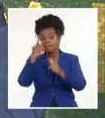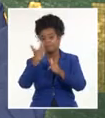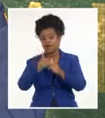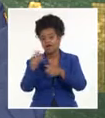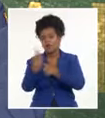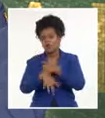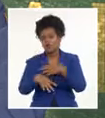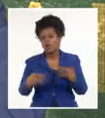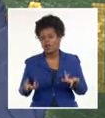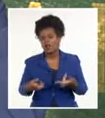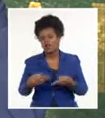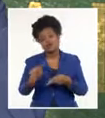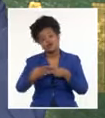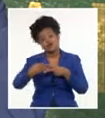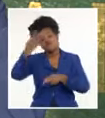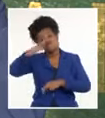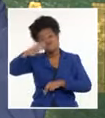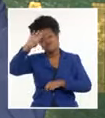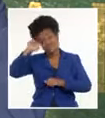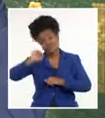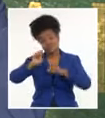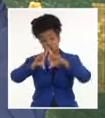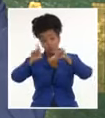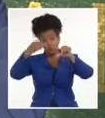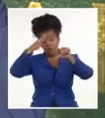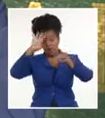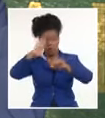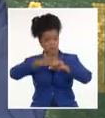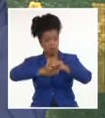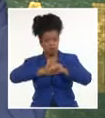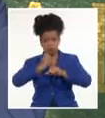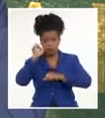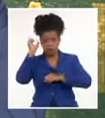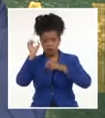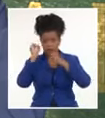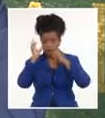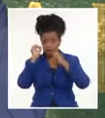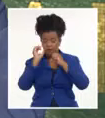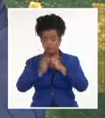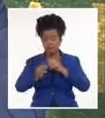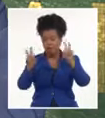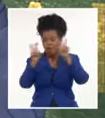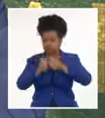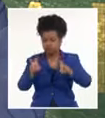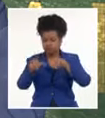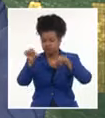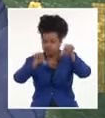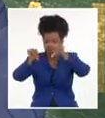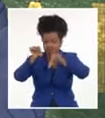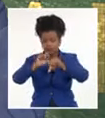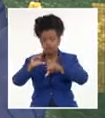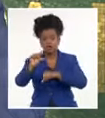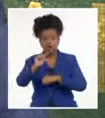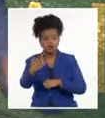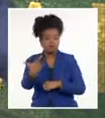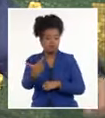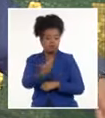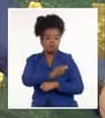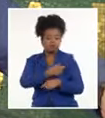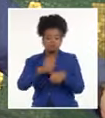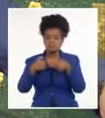es un hecho absolutamente que nos llena, como decía, de orgullo, pero es un ejemplo de